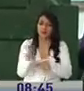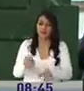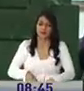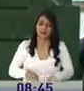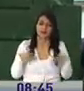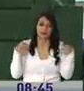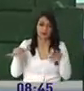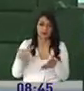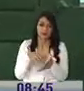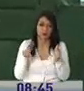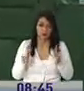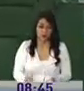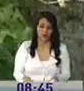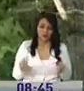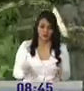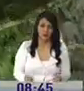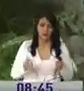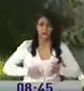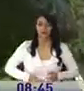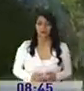estudiantes justamente